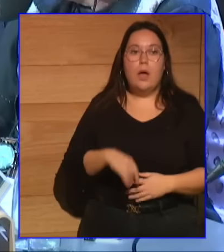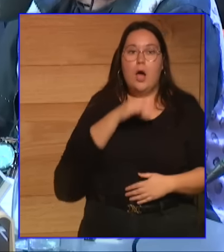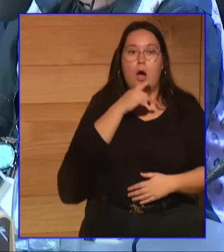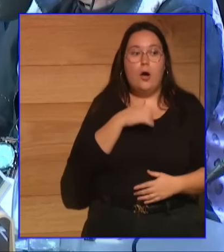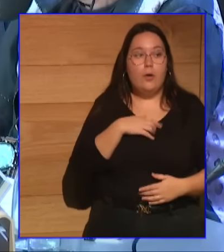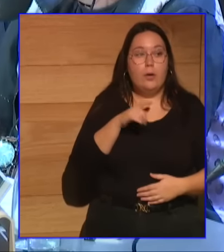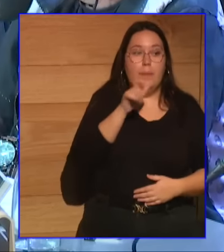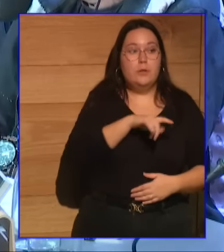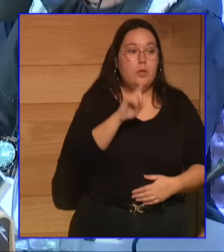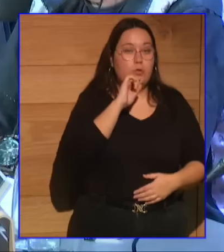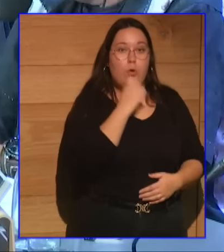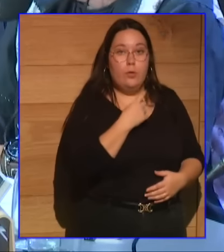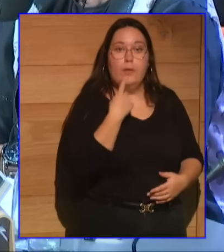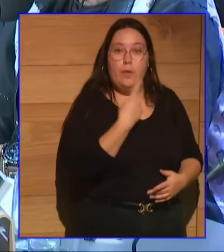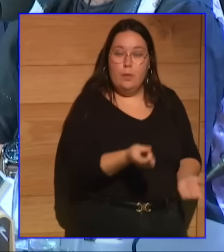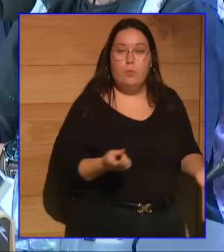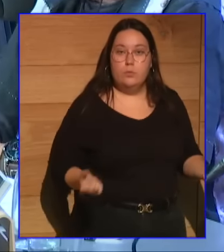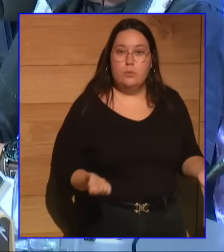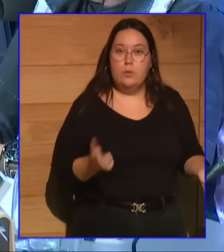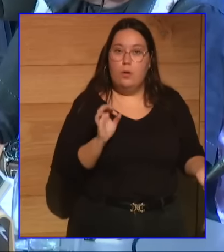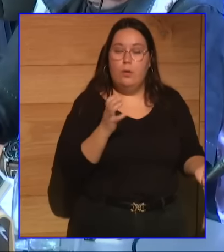Nombramos a los haters en este... Hombre, pero a lo mejor